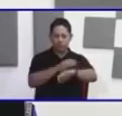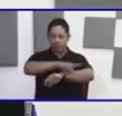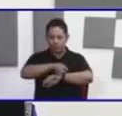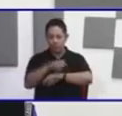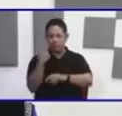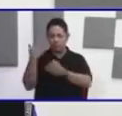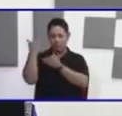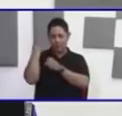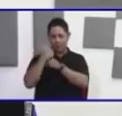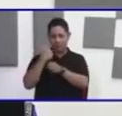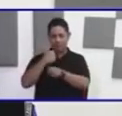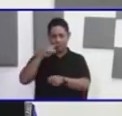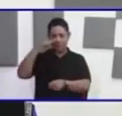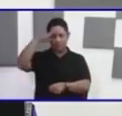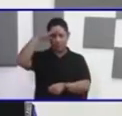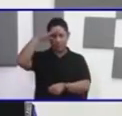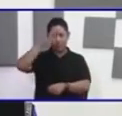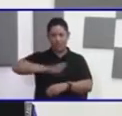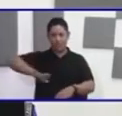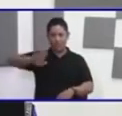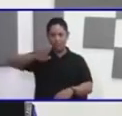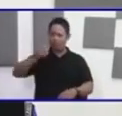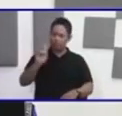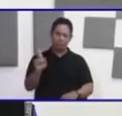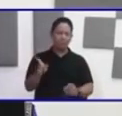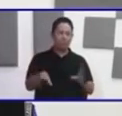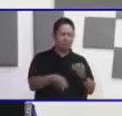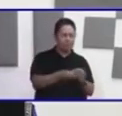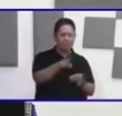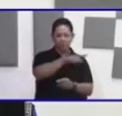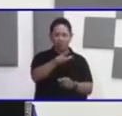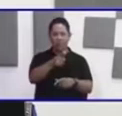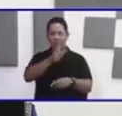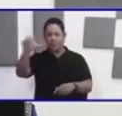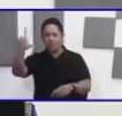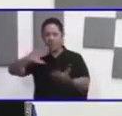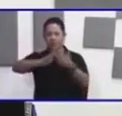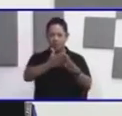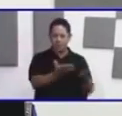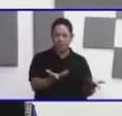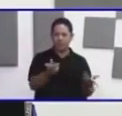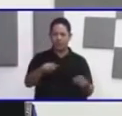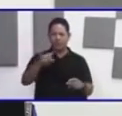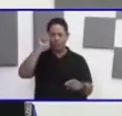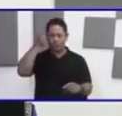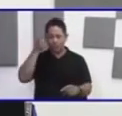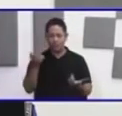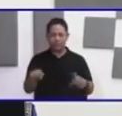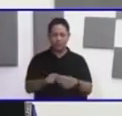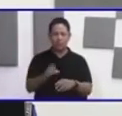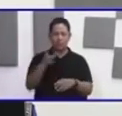trabajo articulado con la administración departamental y con los líderes, con la comunidad. Aquí hemos fortalecido los frentes de